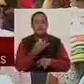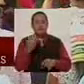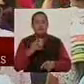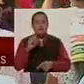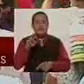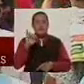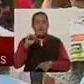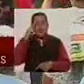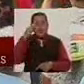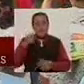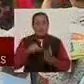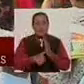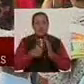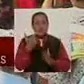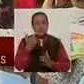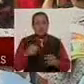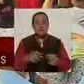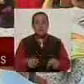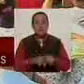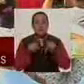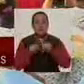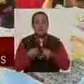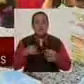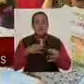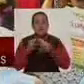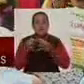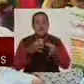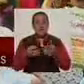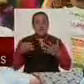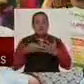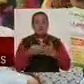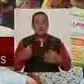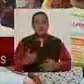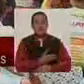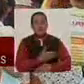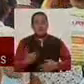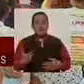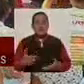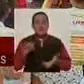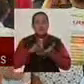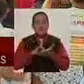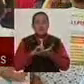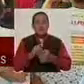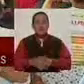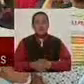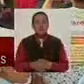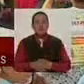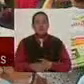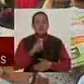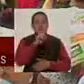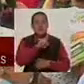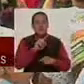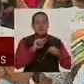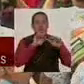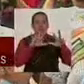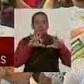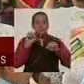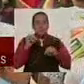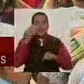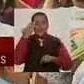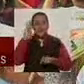indicado también la primera dama de la nación de que por 180 días